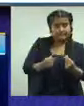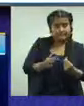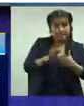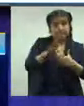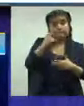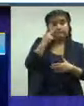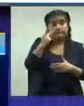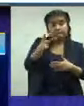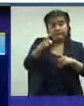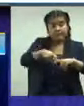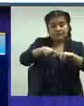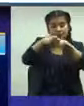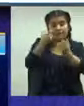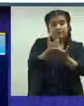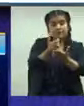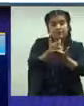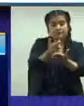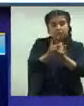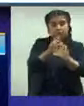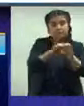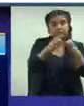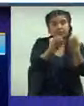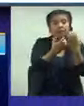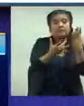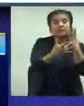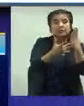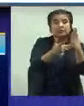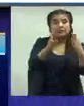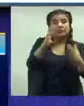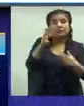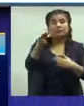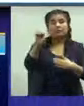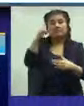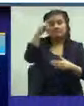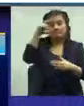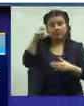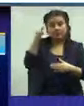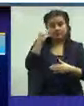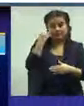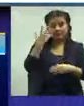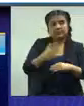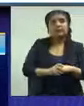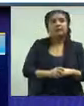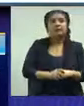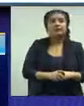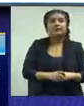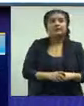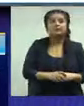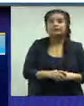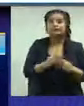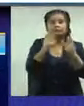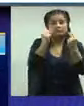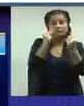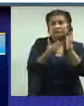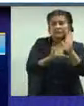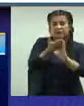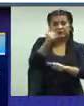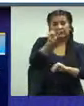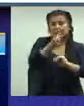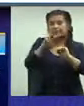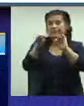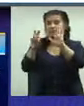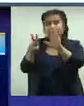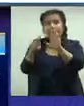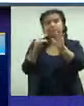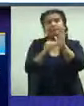el préstamo de equipamiento hospitalario, el BESIE, con 457 millones de presupuesto vigente y 27 millones